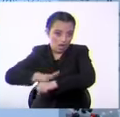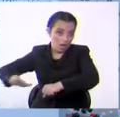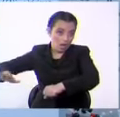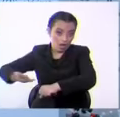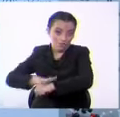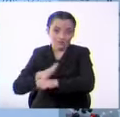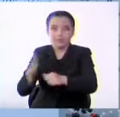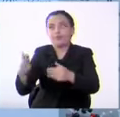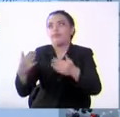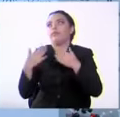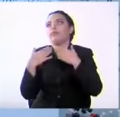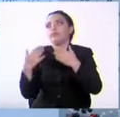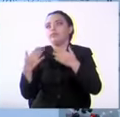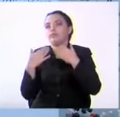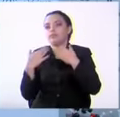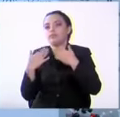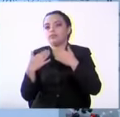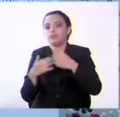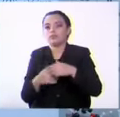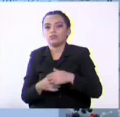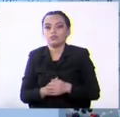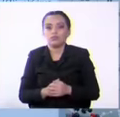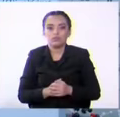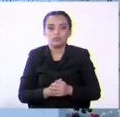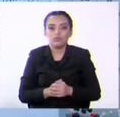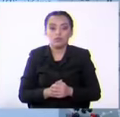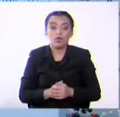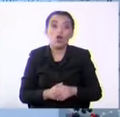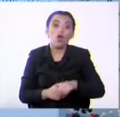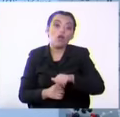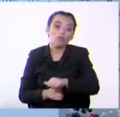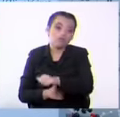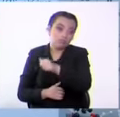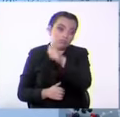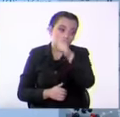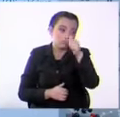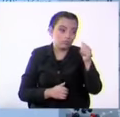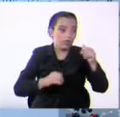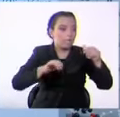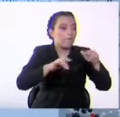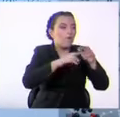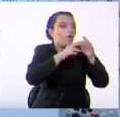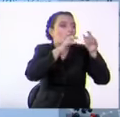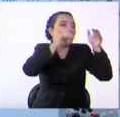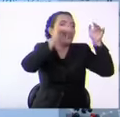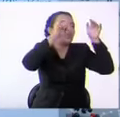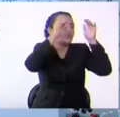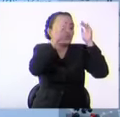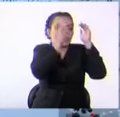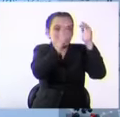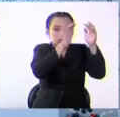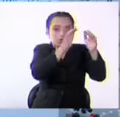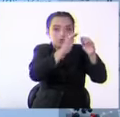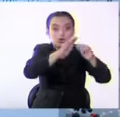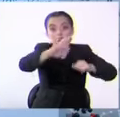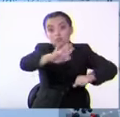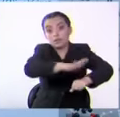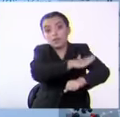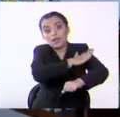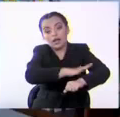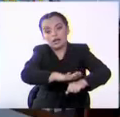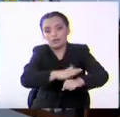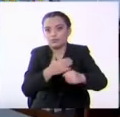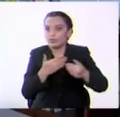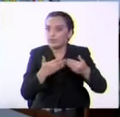dulce siempre en la zona costera. Es muy diferente. ¿Qué otros se les ocurren que pueden ser algunos